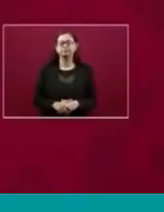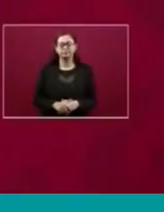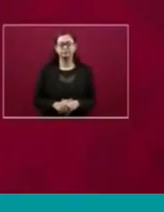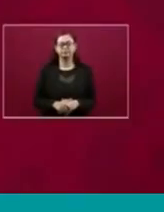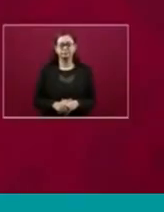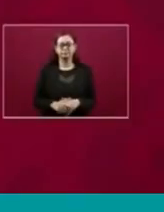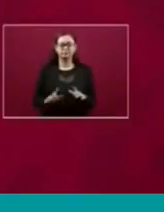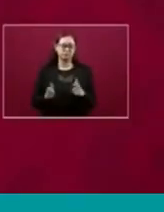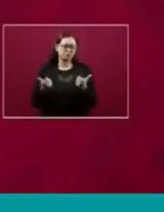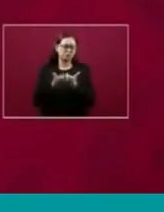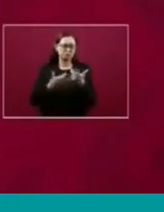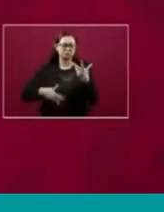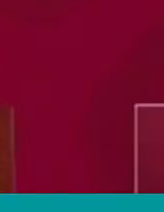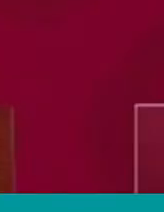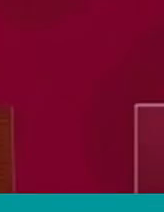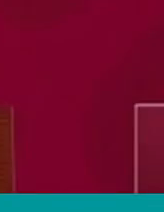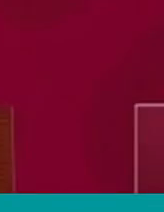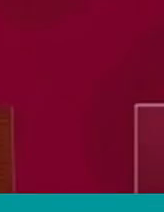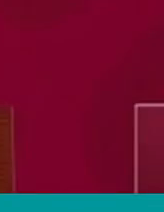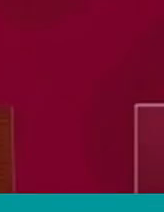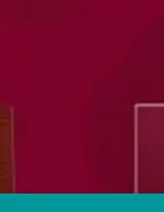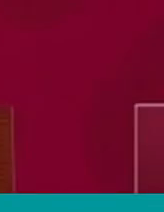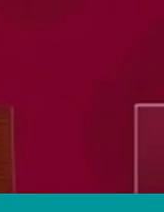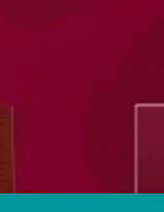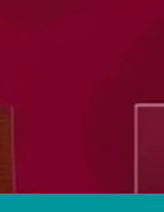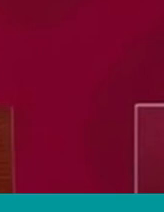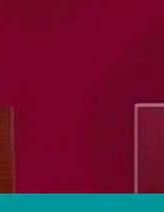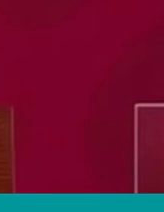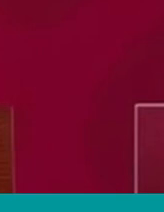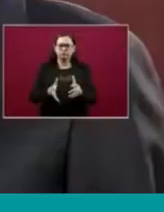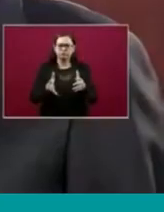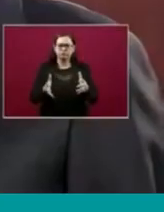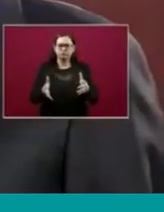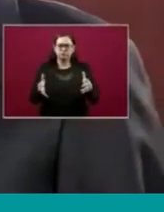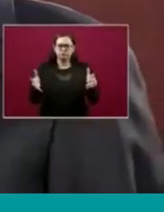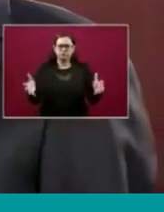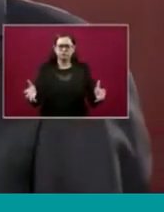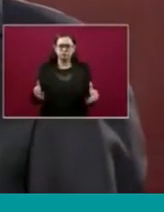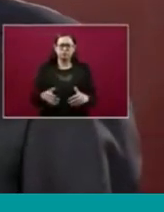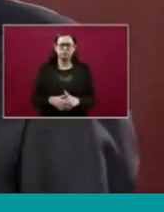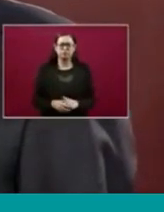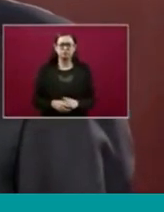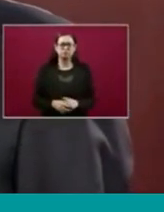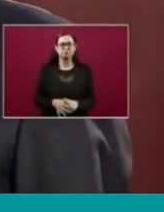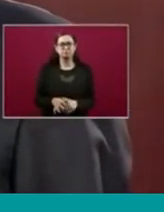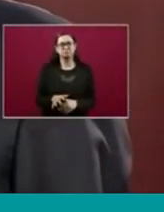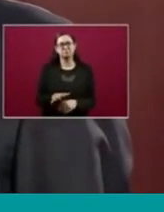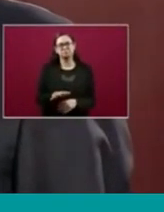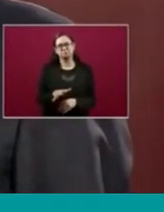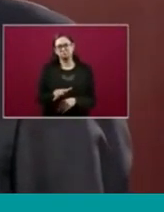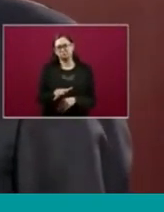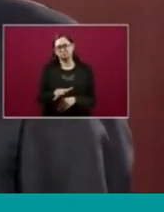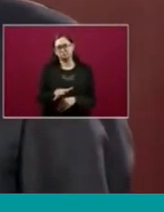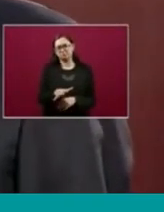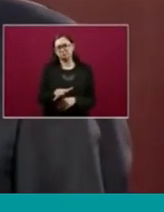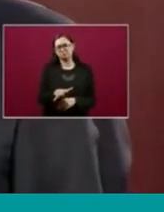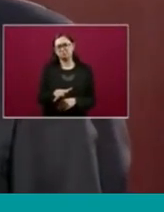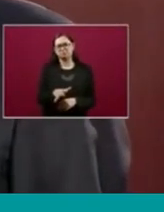creciendo en la economía poco y va a ir creciendo cada vez más y el promedio es